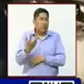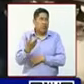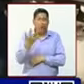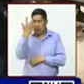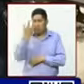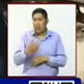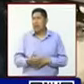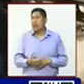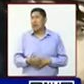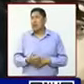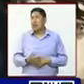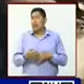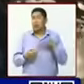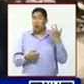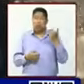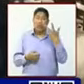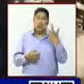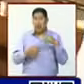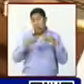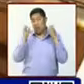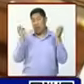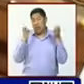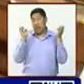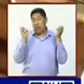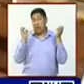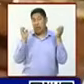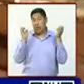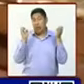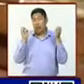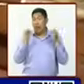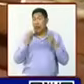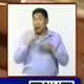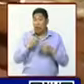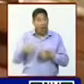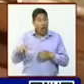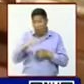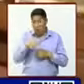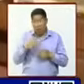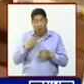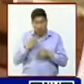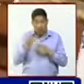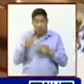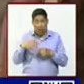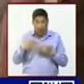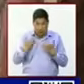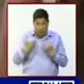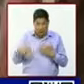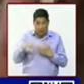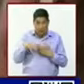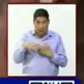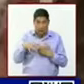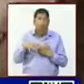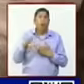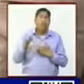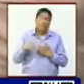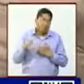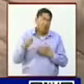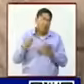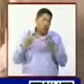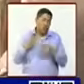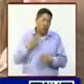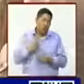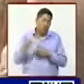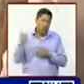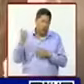y 3 atenciones de emergencia. ¿Cómo podríamos decir que es la zona más afectada en estos momentos? Esta es una de las zonas más